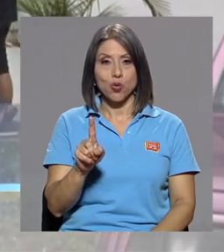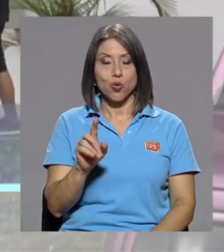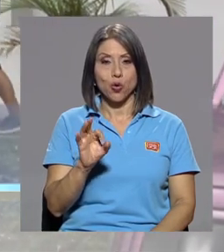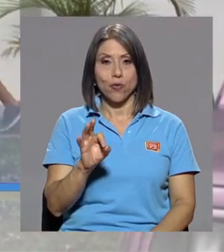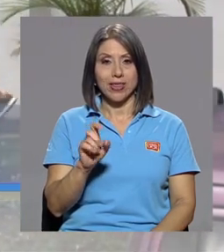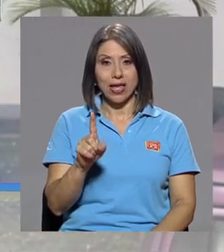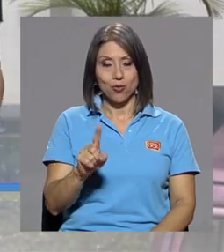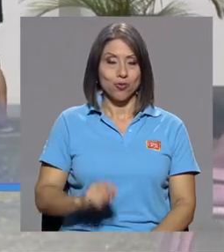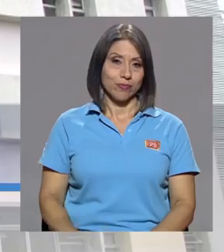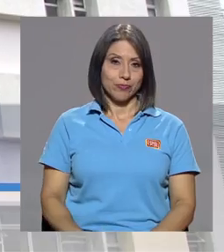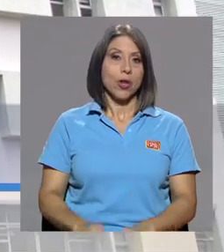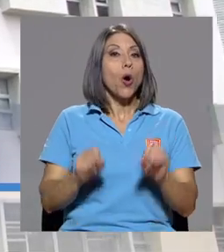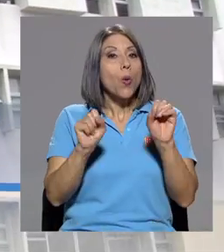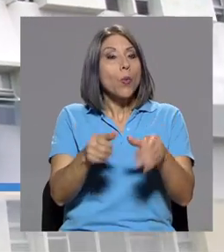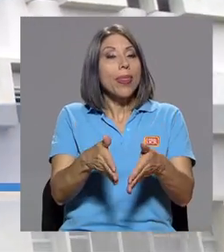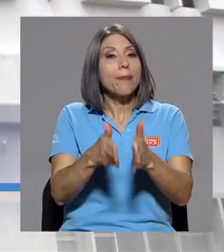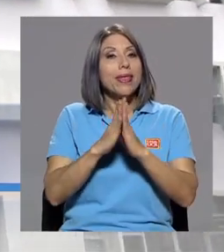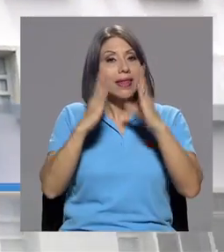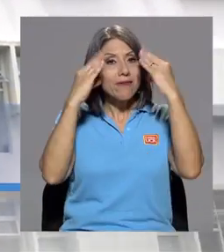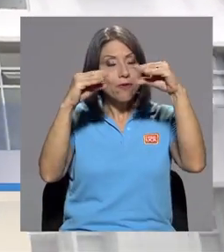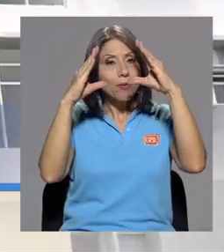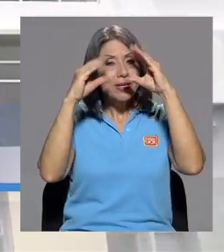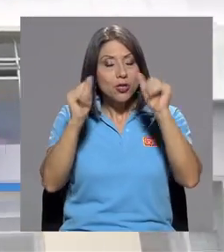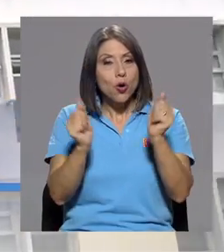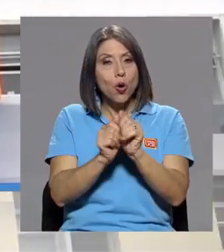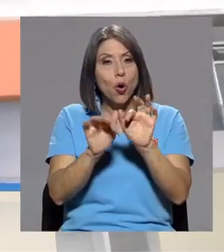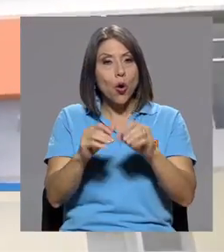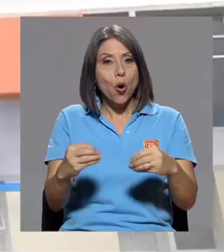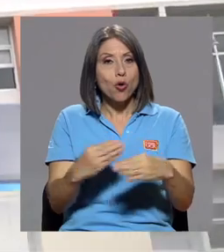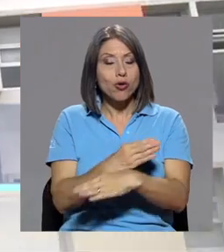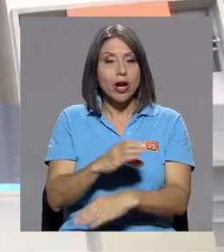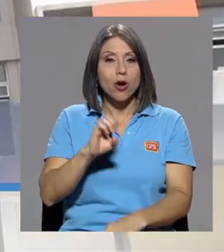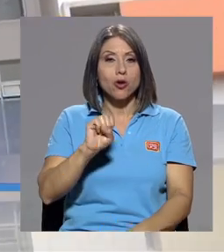2511-2191 o solicitar información mediante el correo